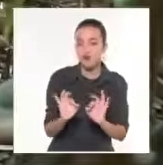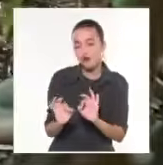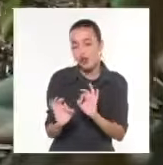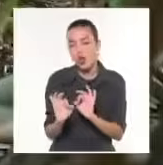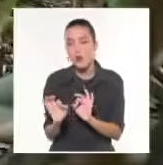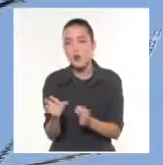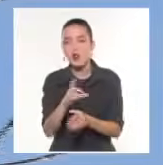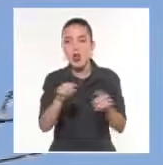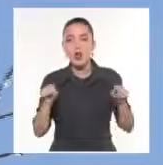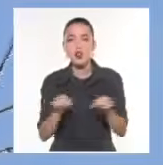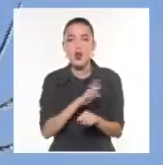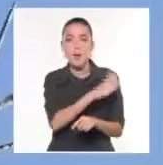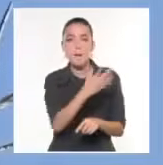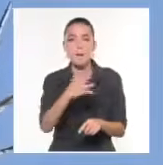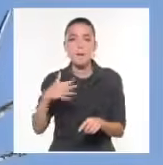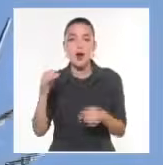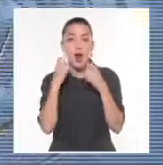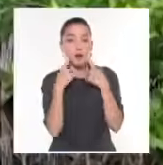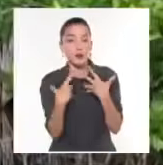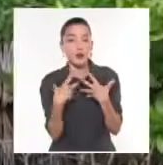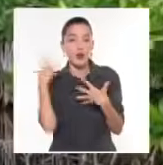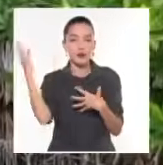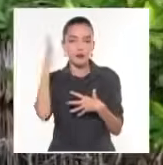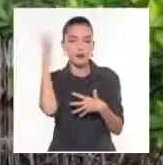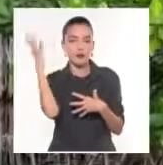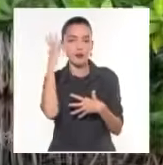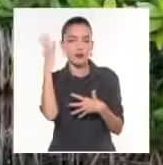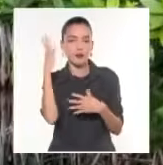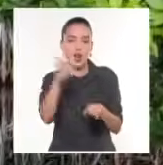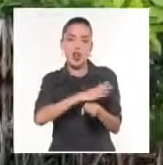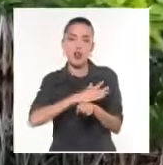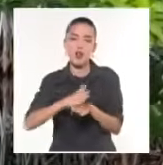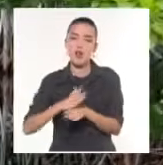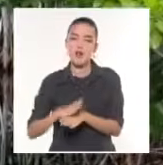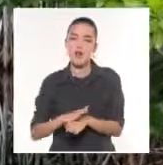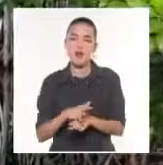costeros esenciales para el clima, la biodiversidad y el bienestar humano.